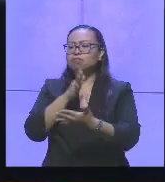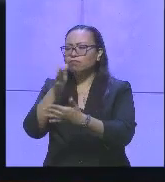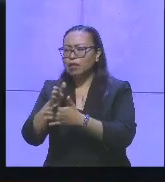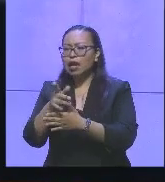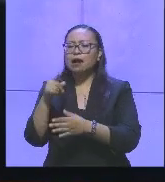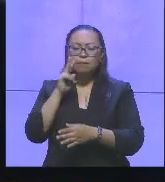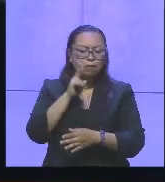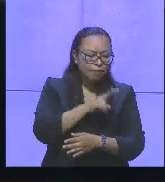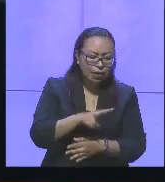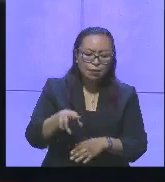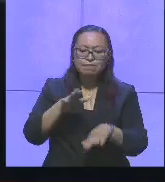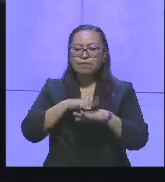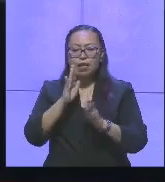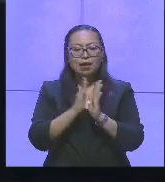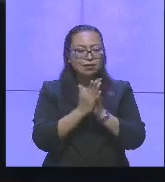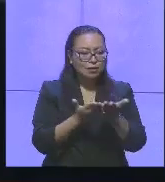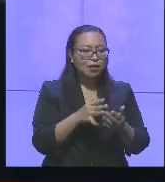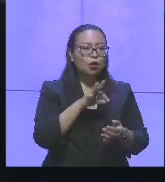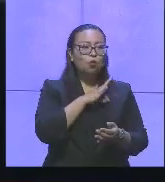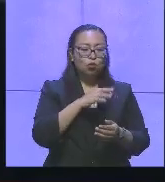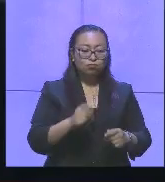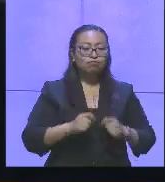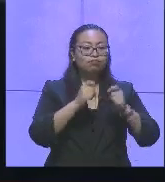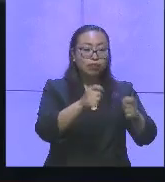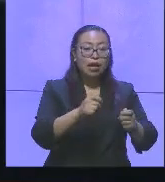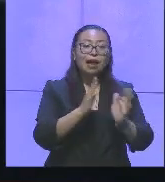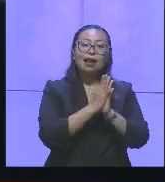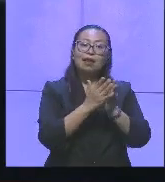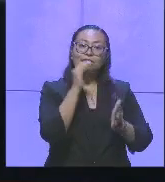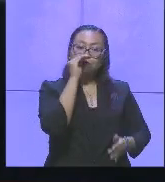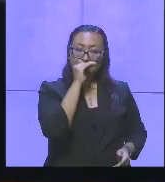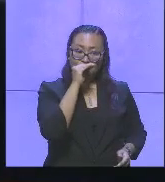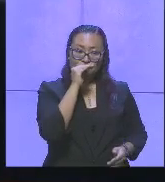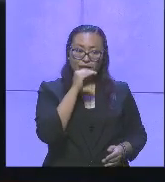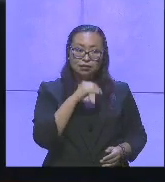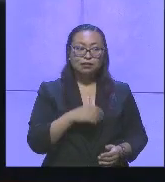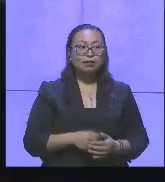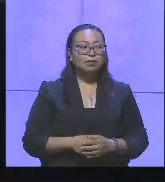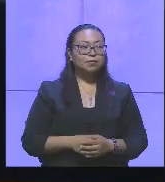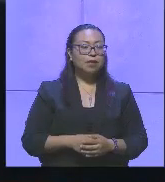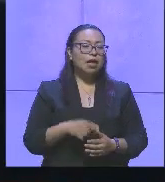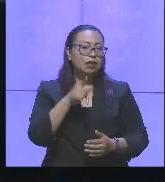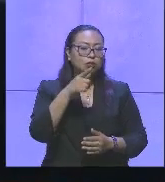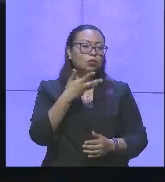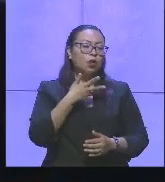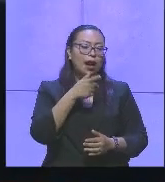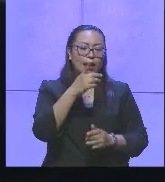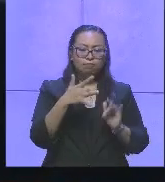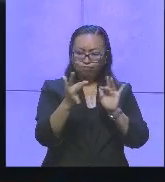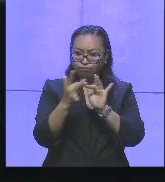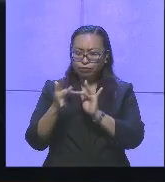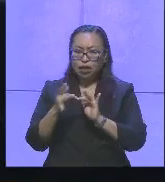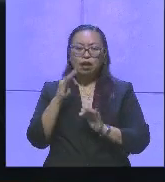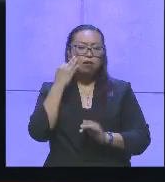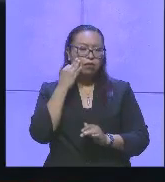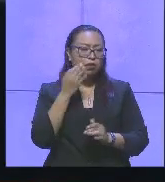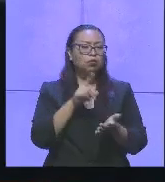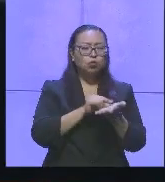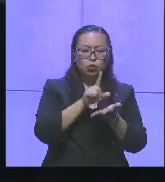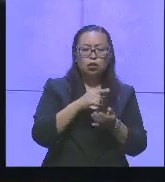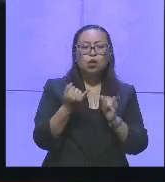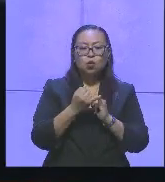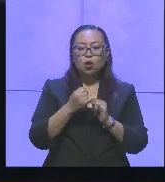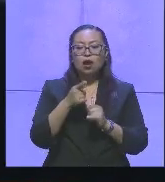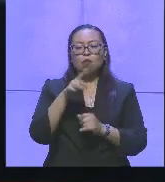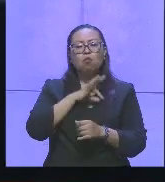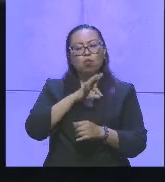pasar y pueden obtener esta obra de manera gratuita. Quienes nos siguen por redes sociales, se puede descargar también desde la